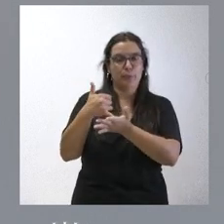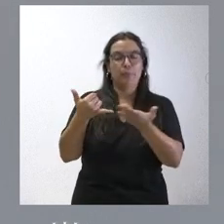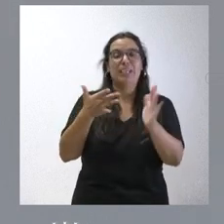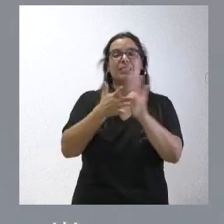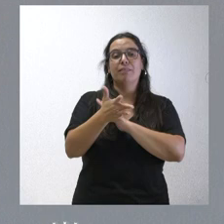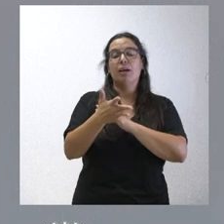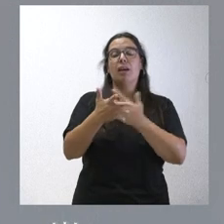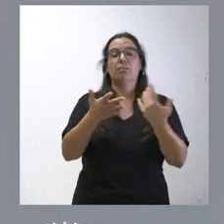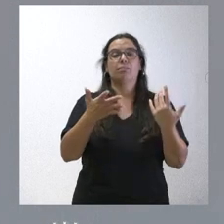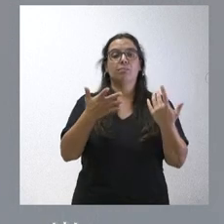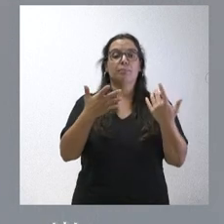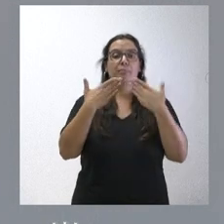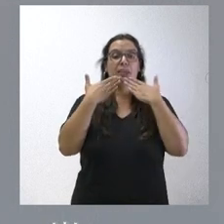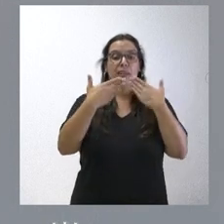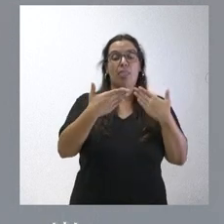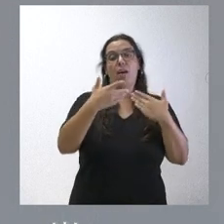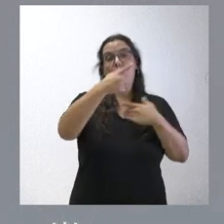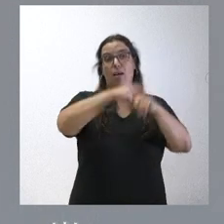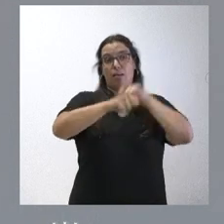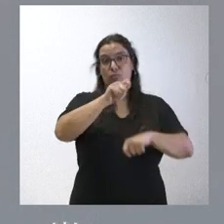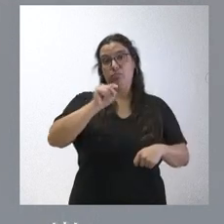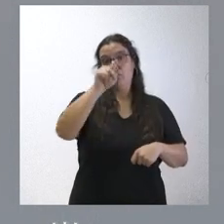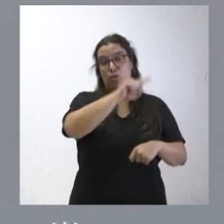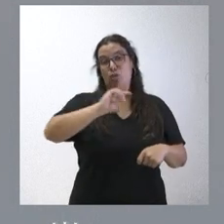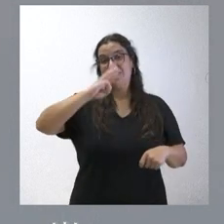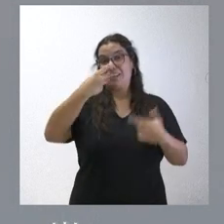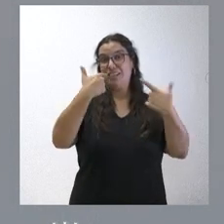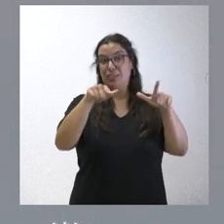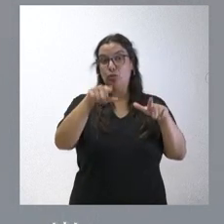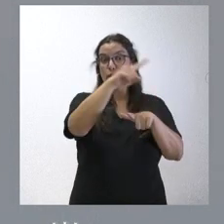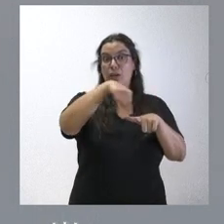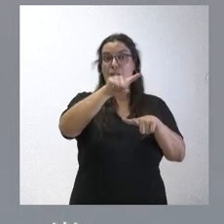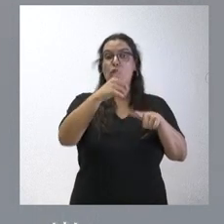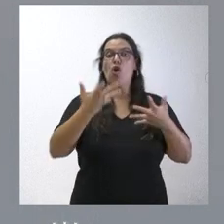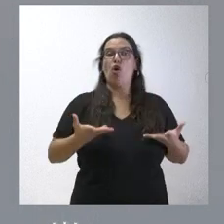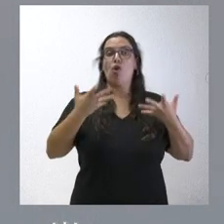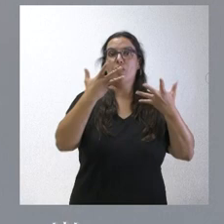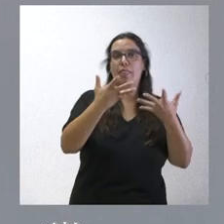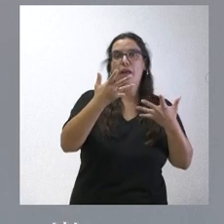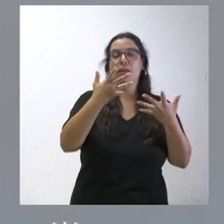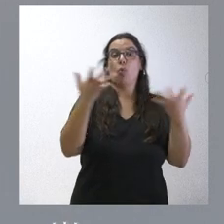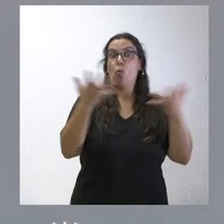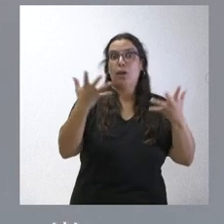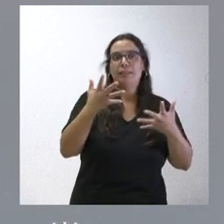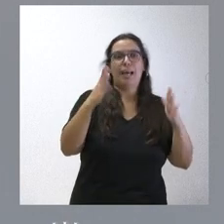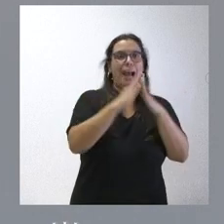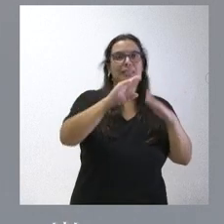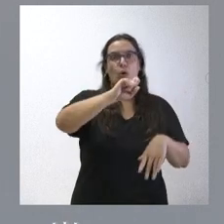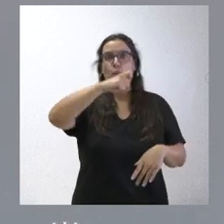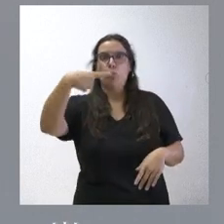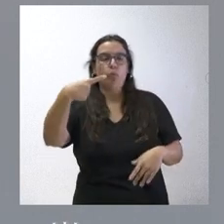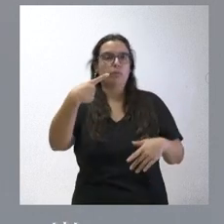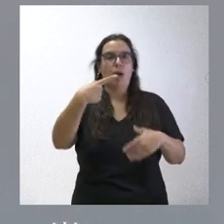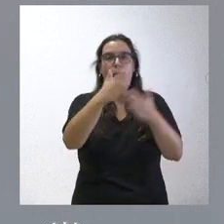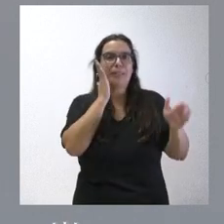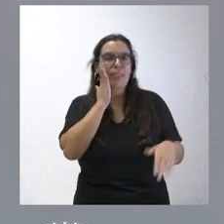a través de estas asociaciones del Tercer sector de poner a disposición urgente de una vivienda a un alojamiento